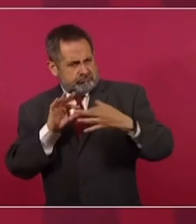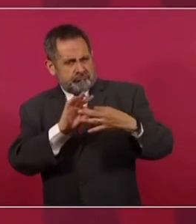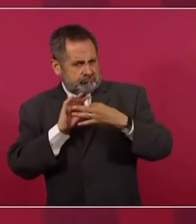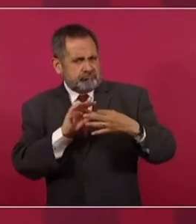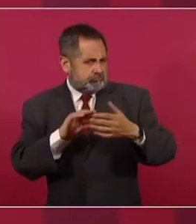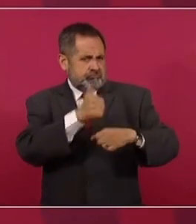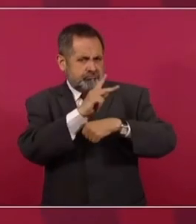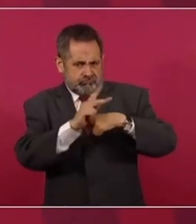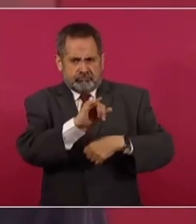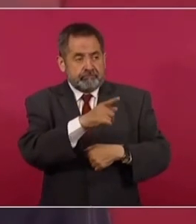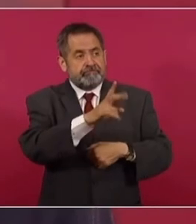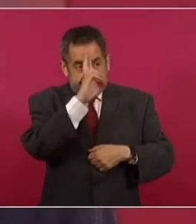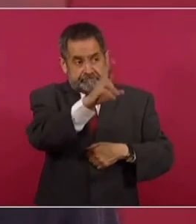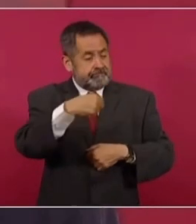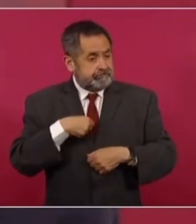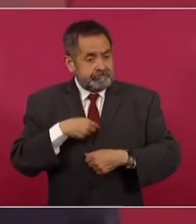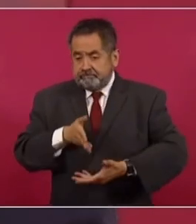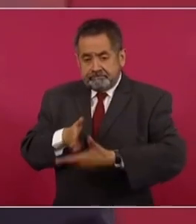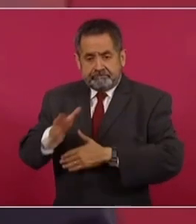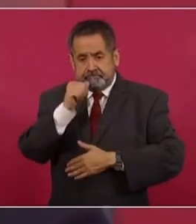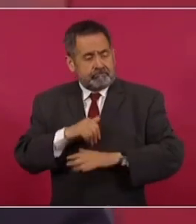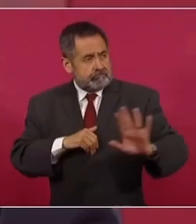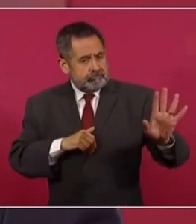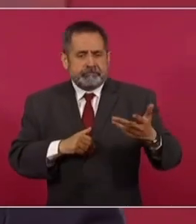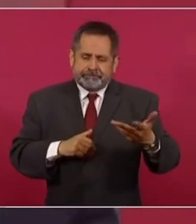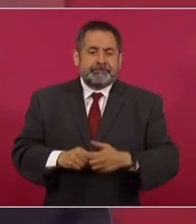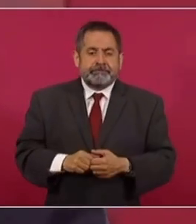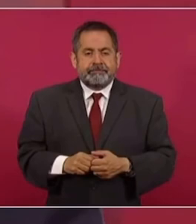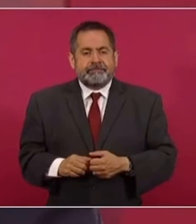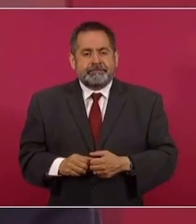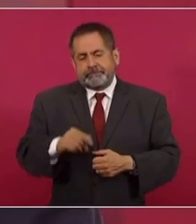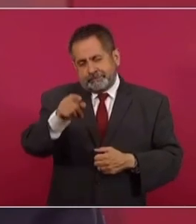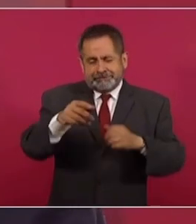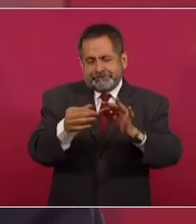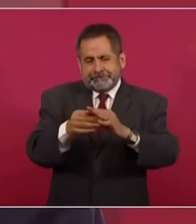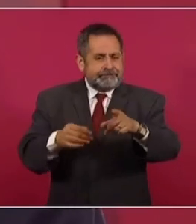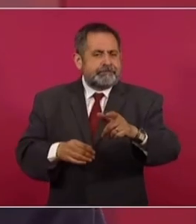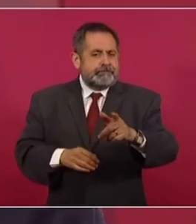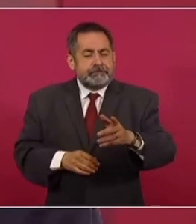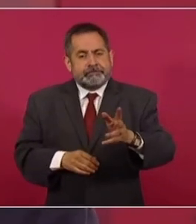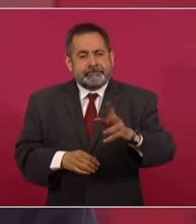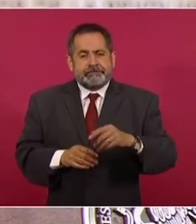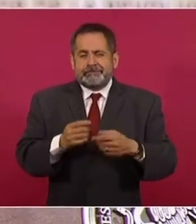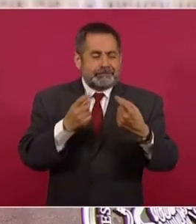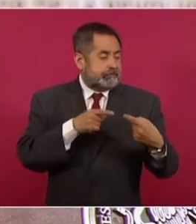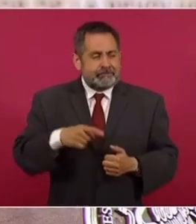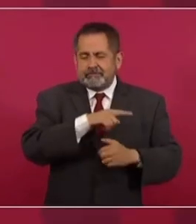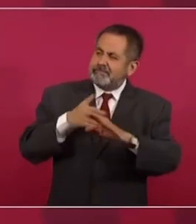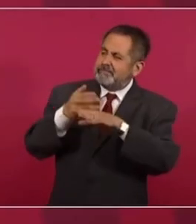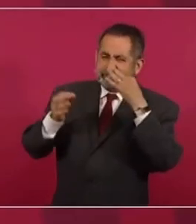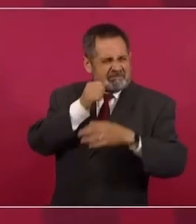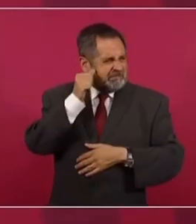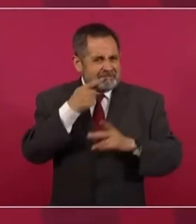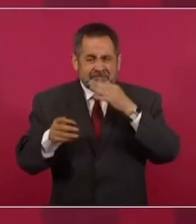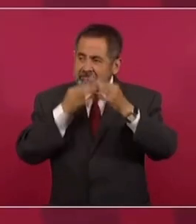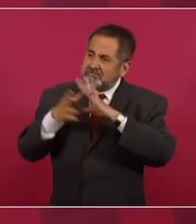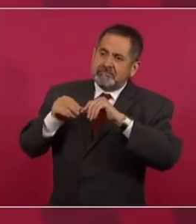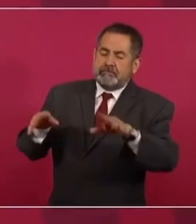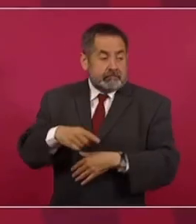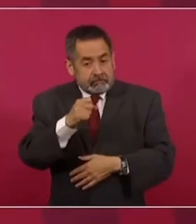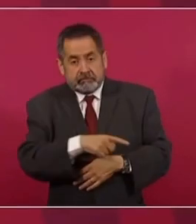cooperación, pero con respeto a nuestra soberanía. En este caso, que se ha manejado incluso por nuestros adversarios, ayer hasta